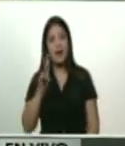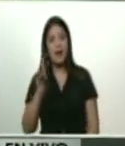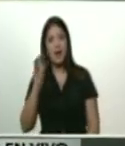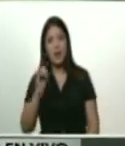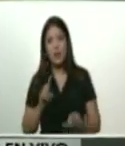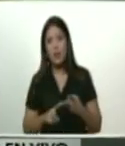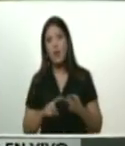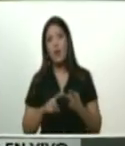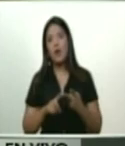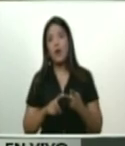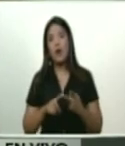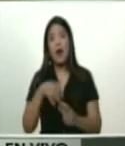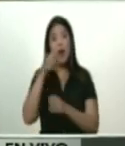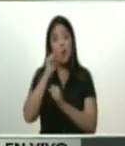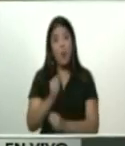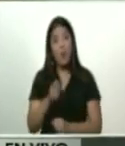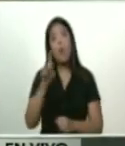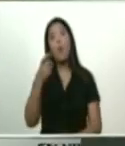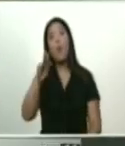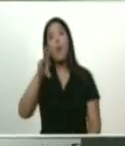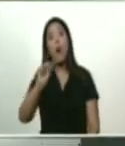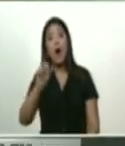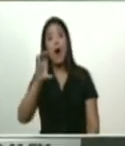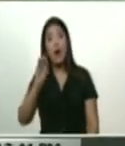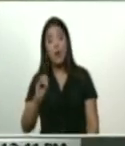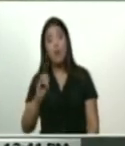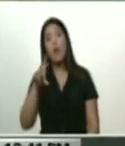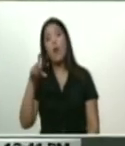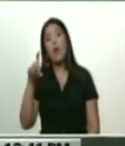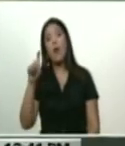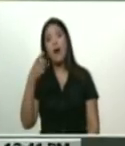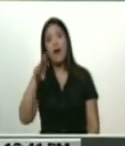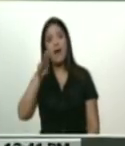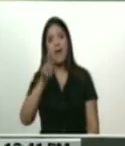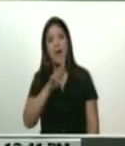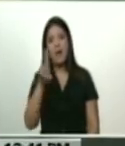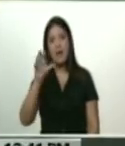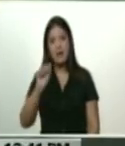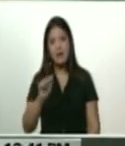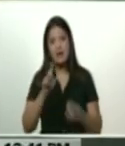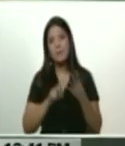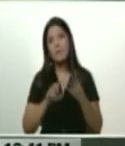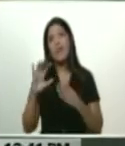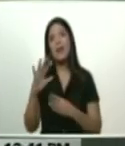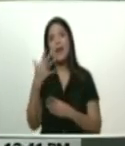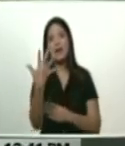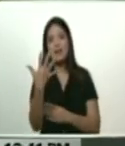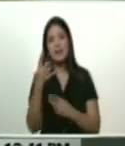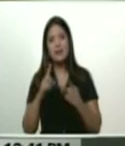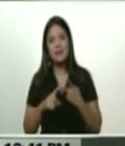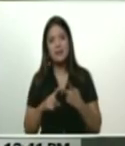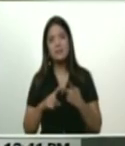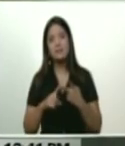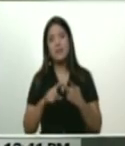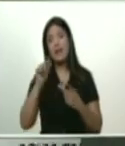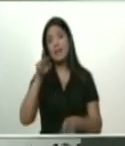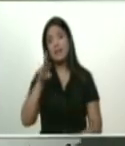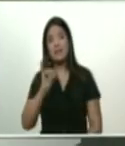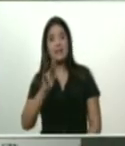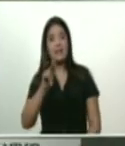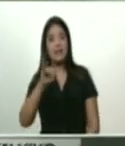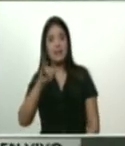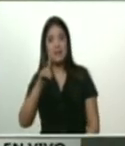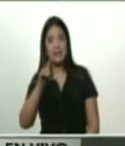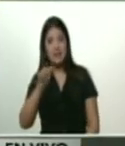Gran Coquibacoa, Guaco, Guerra Santa, Ignacio Rondón, La Quinta Galaxia, La Pagana Trinidad, La